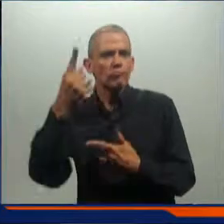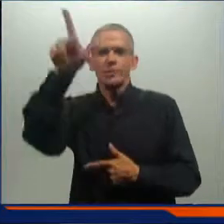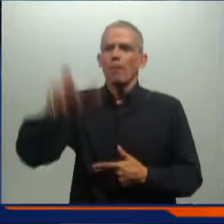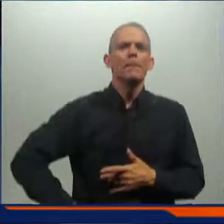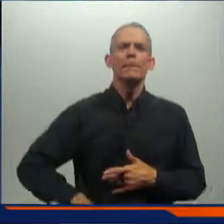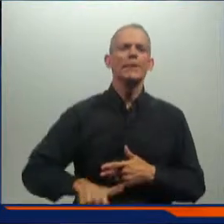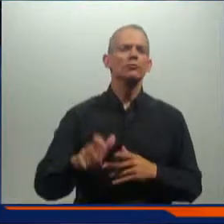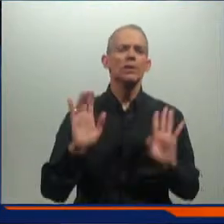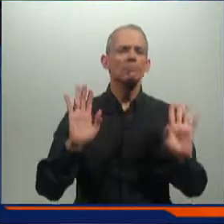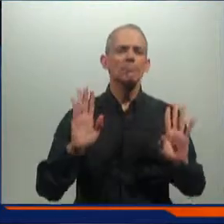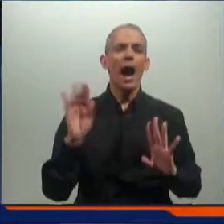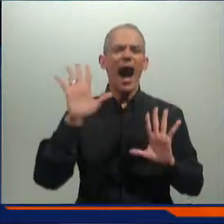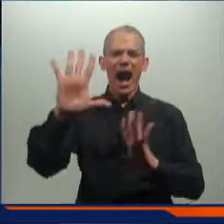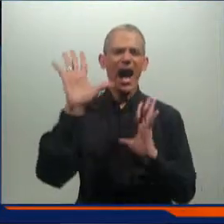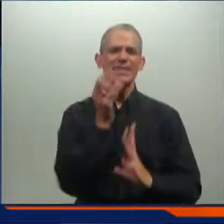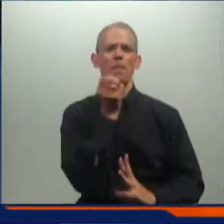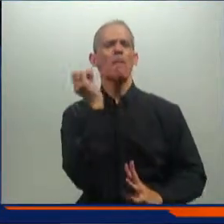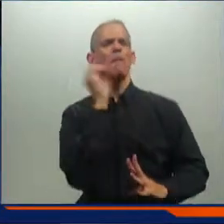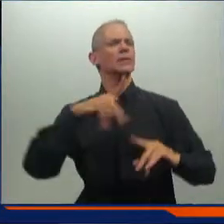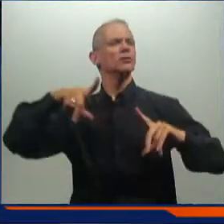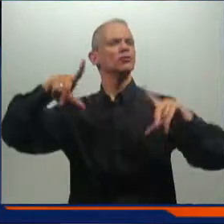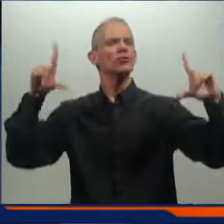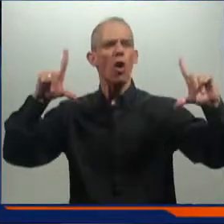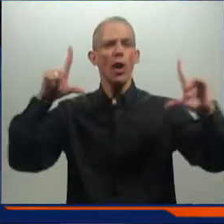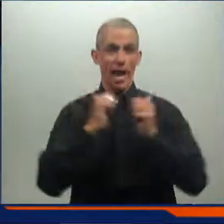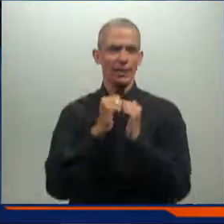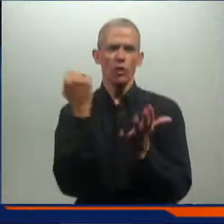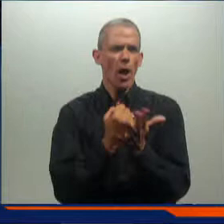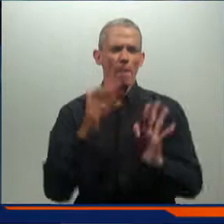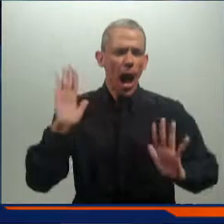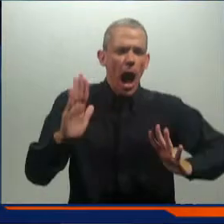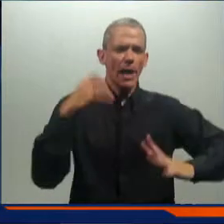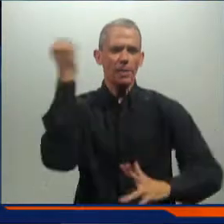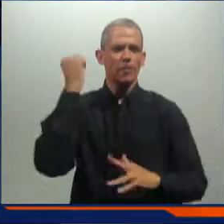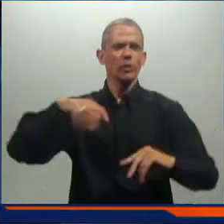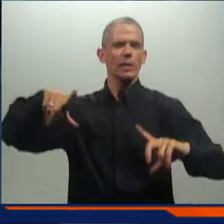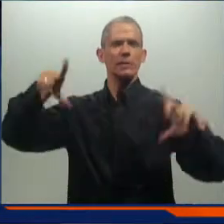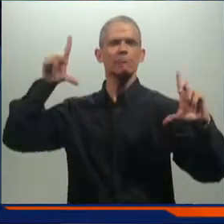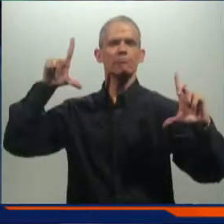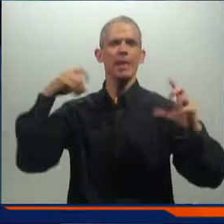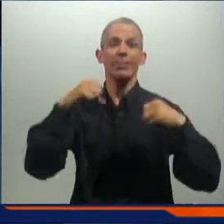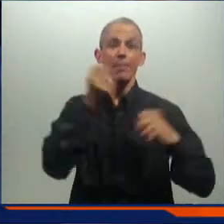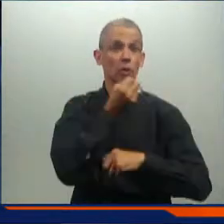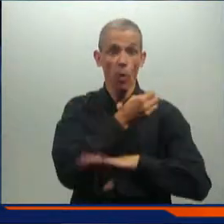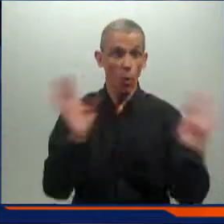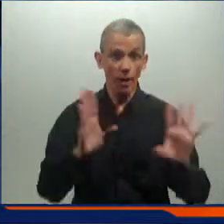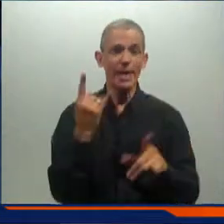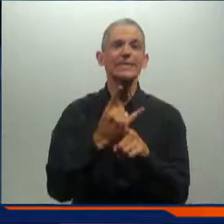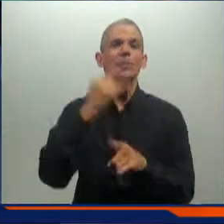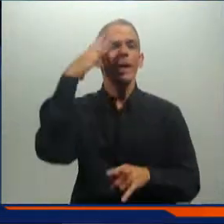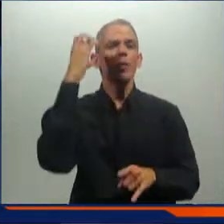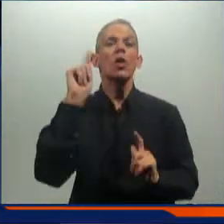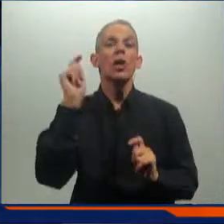como todo personaje que marcó historia, efecto y registro en un deporte, el recuerdo es para